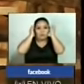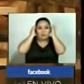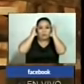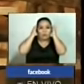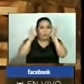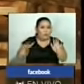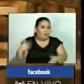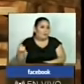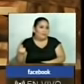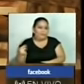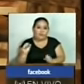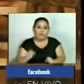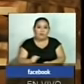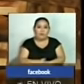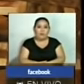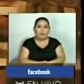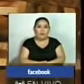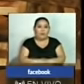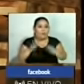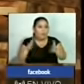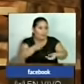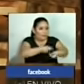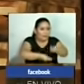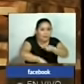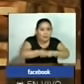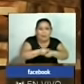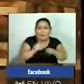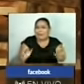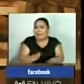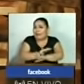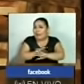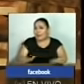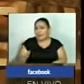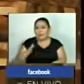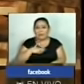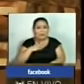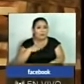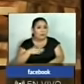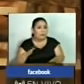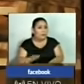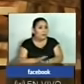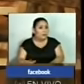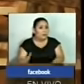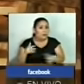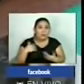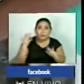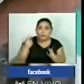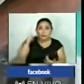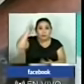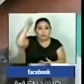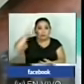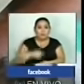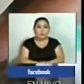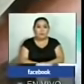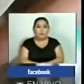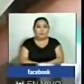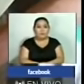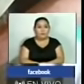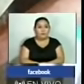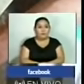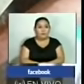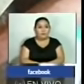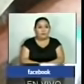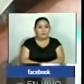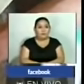no hay capital de trabajo, no hay inversión, no tenemos nada, pues estamos, como dice, a la expensa de Dios, ¿verdad?